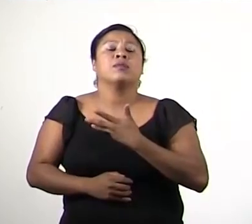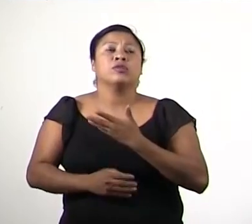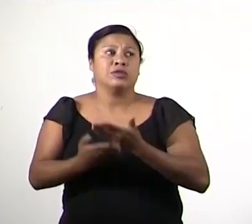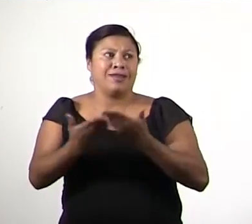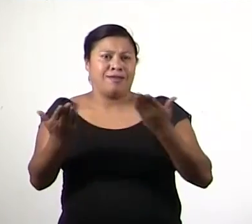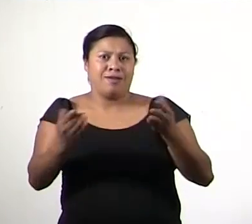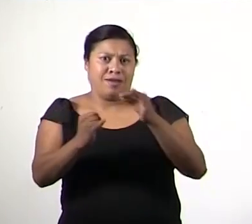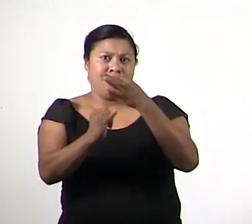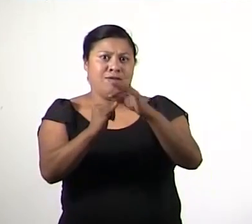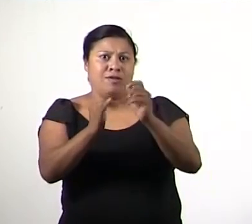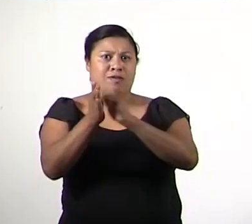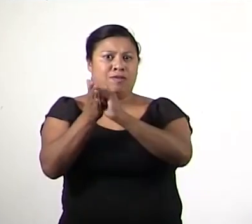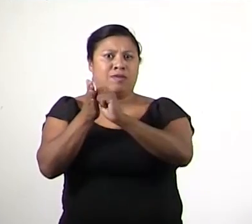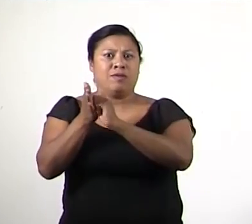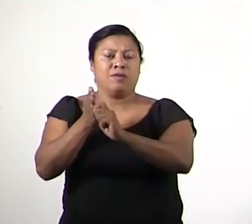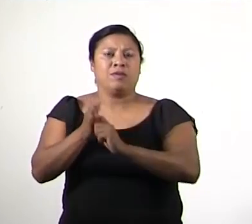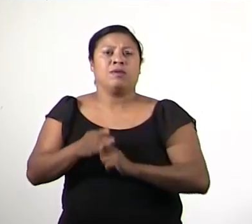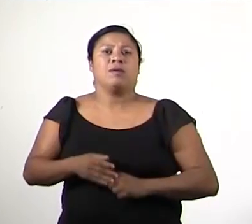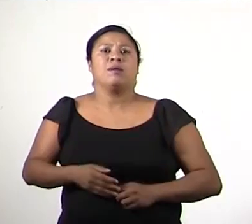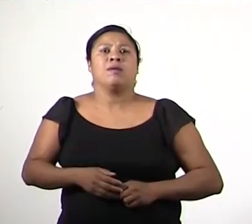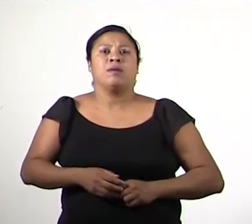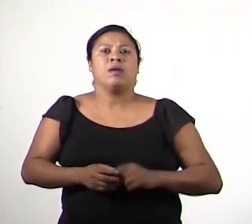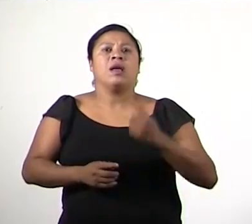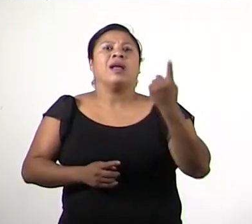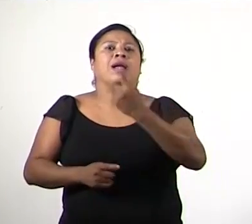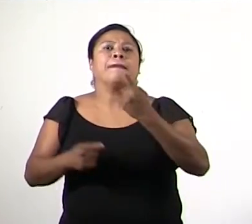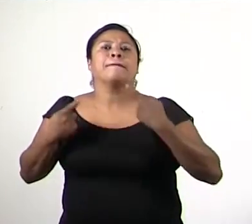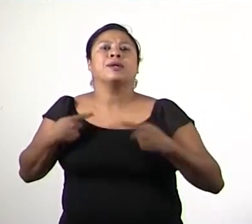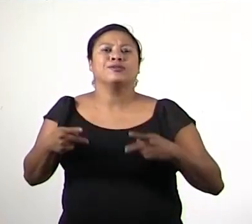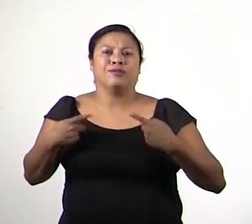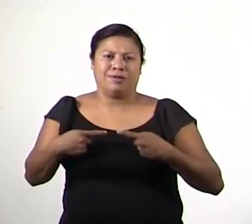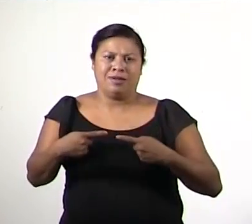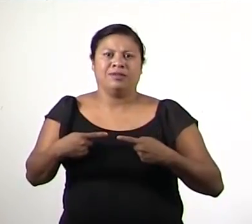acá los personajes.